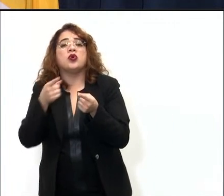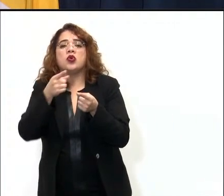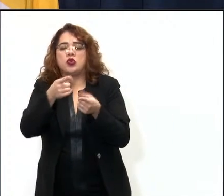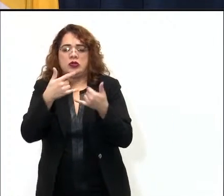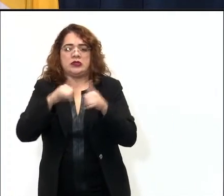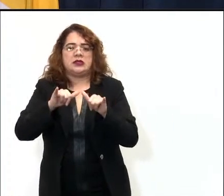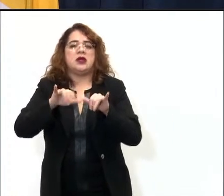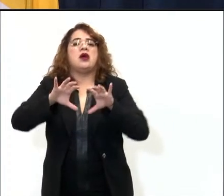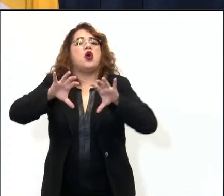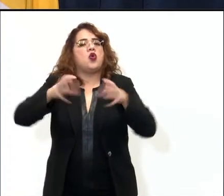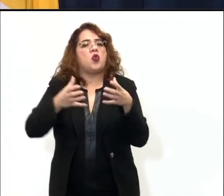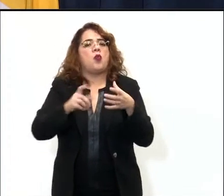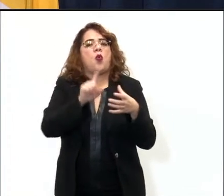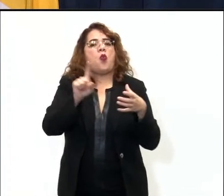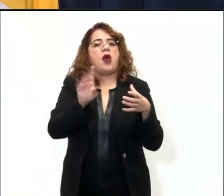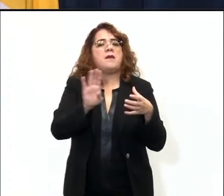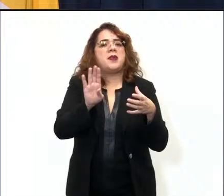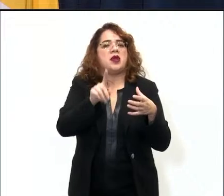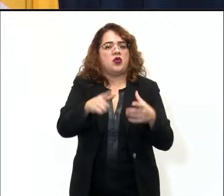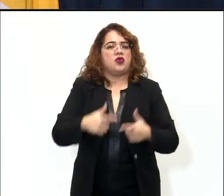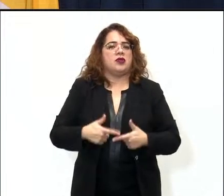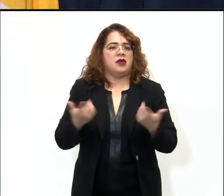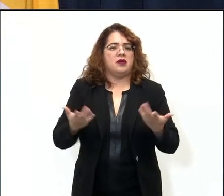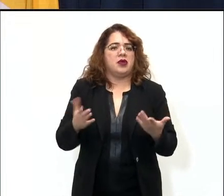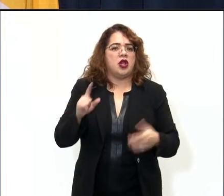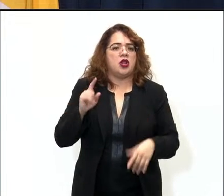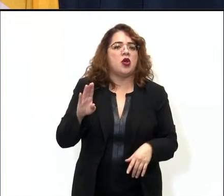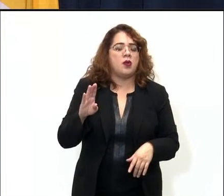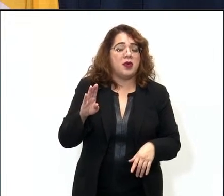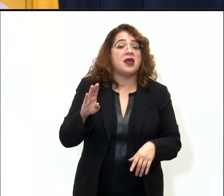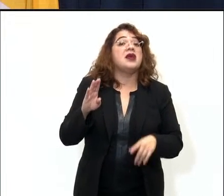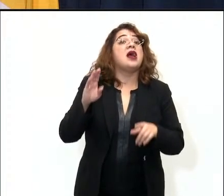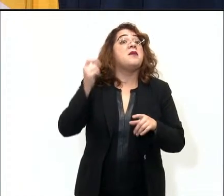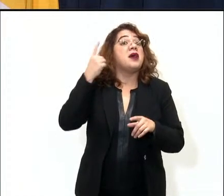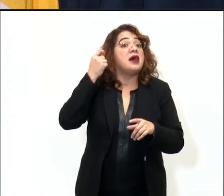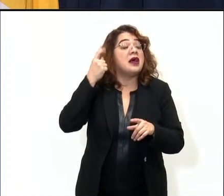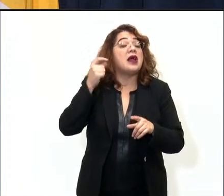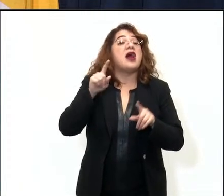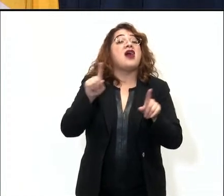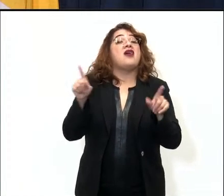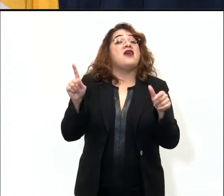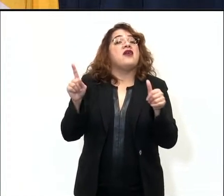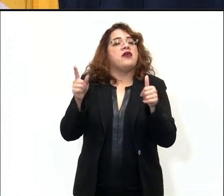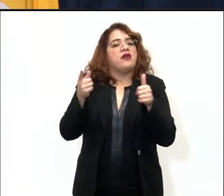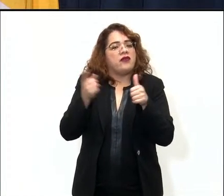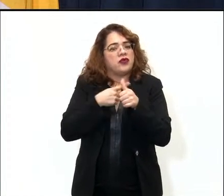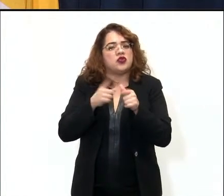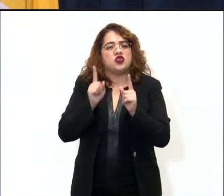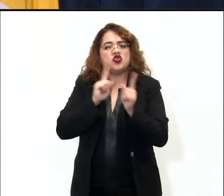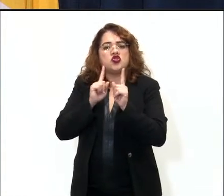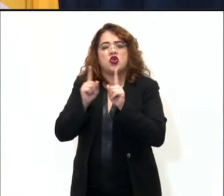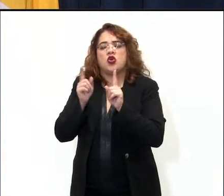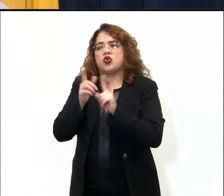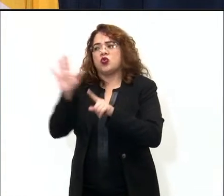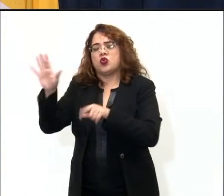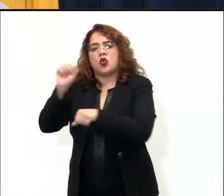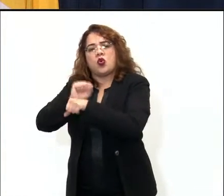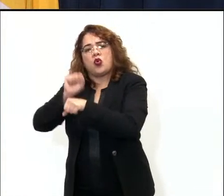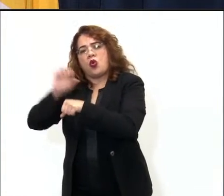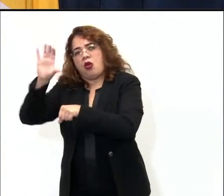nivel 1B. Mientras tanto, hable con su empleador o su médico si tiene más de 75